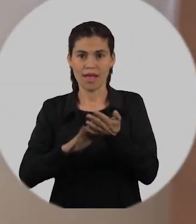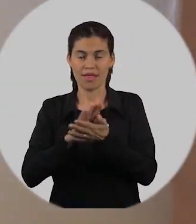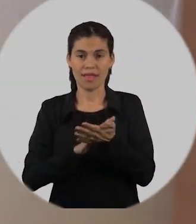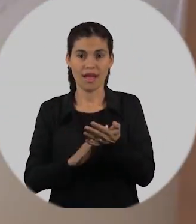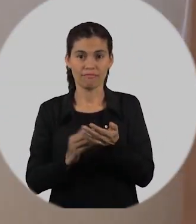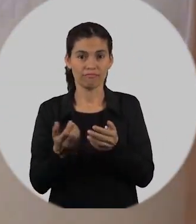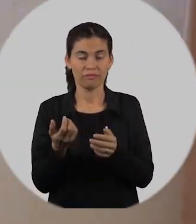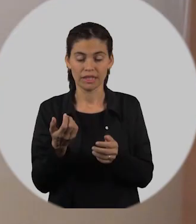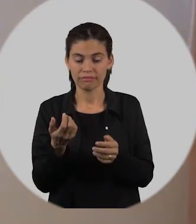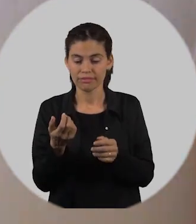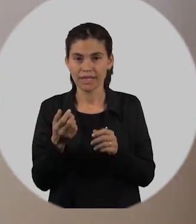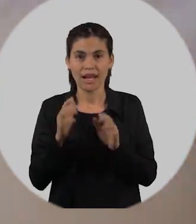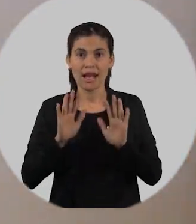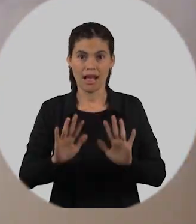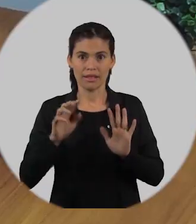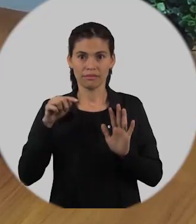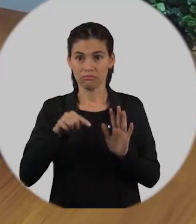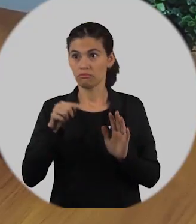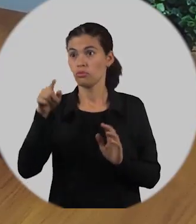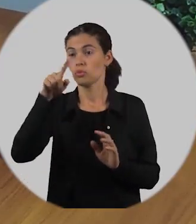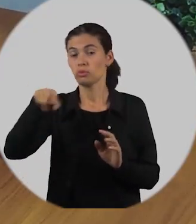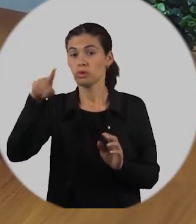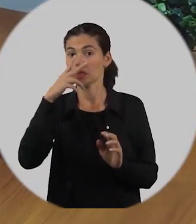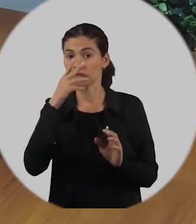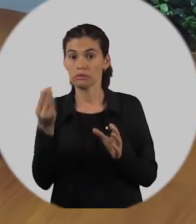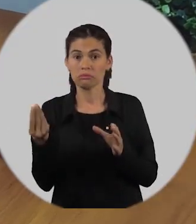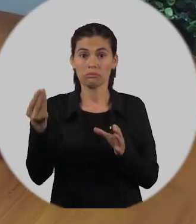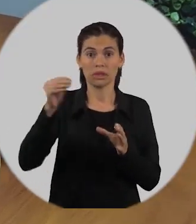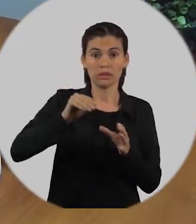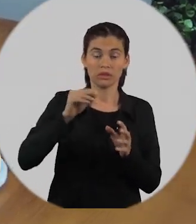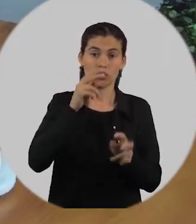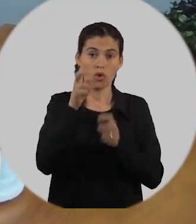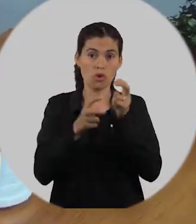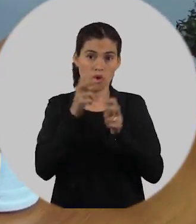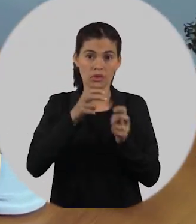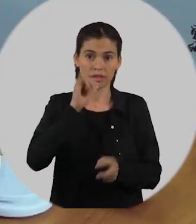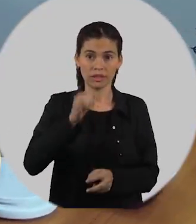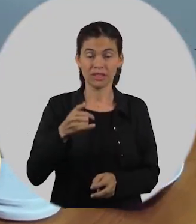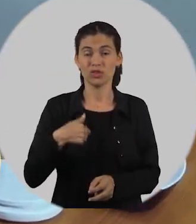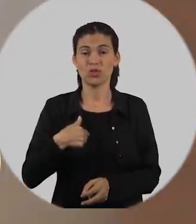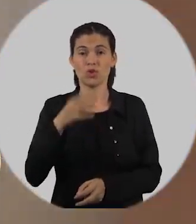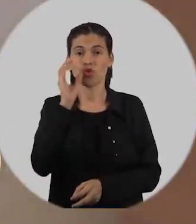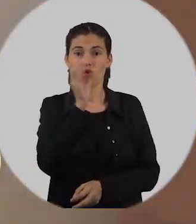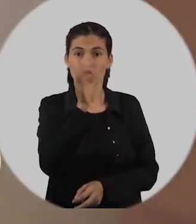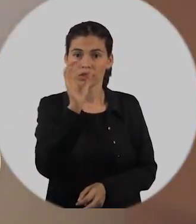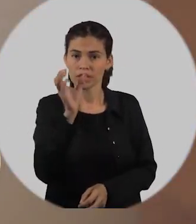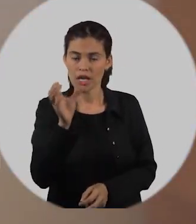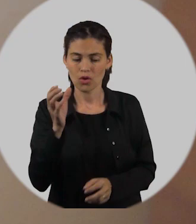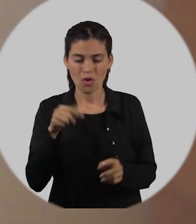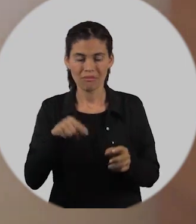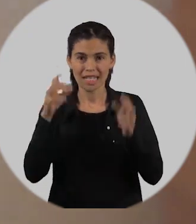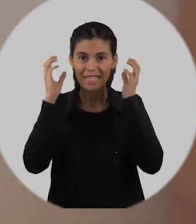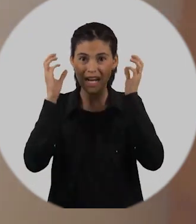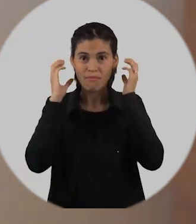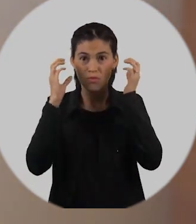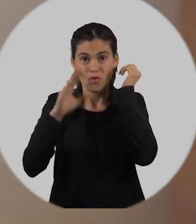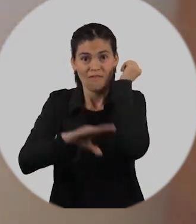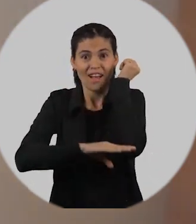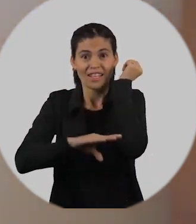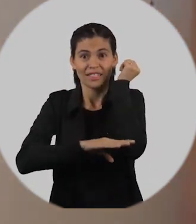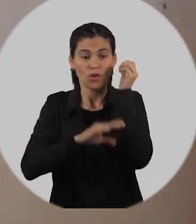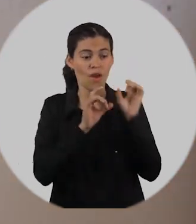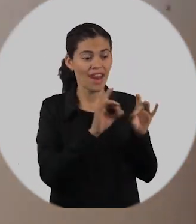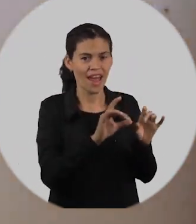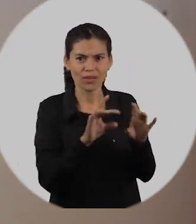Ya queda a cargo de cada uno si le quieren poner colorante y esas cosas. Yo normalmente sugiero que los shampoos, como es de